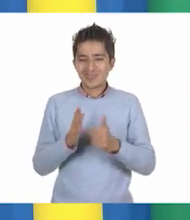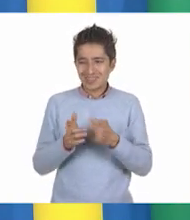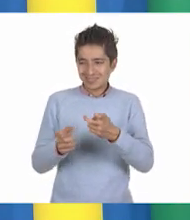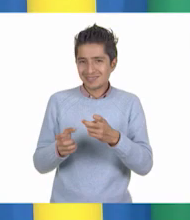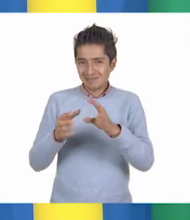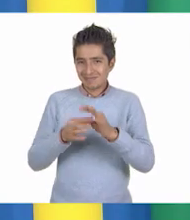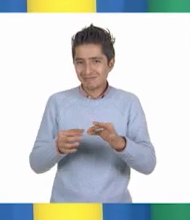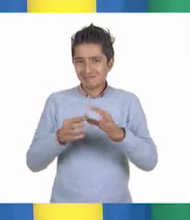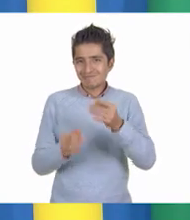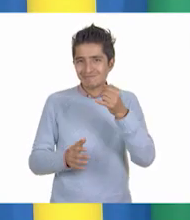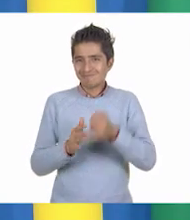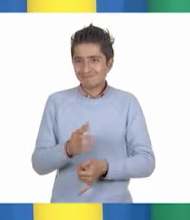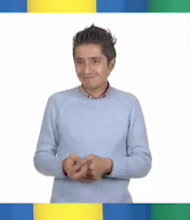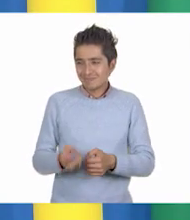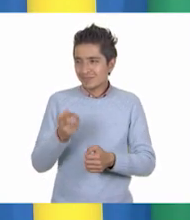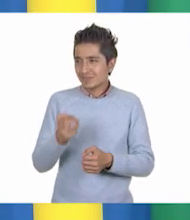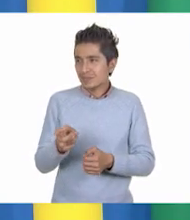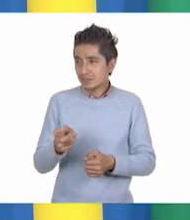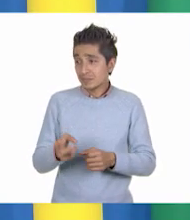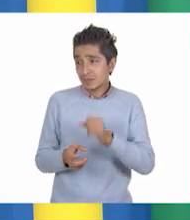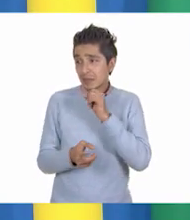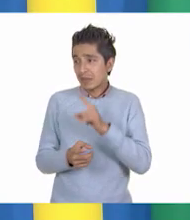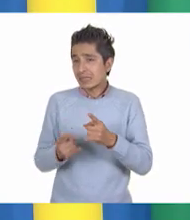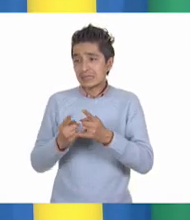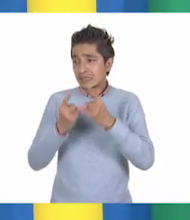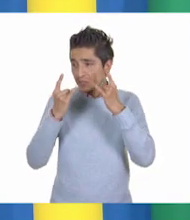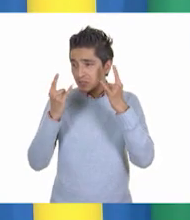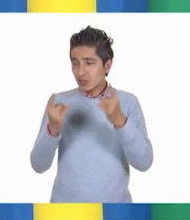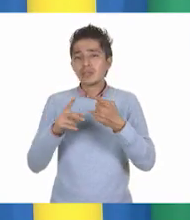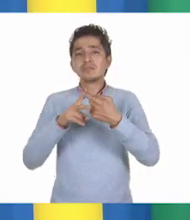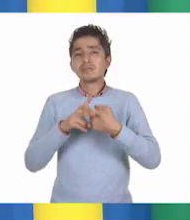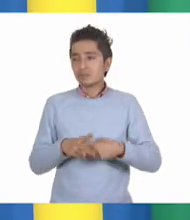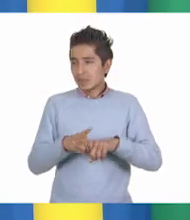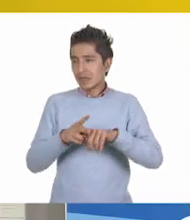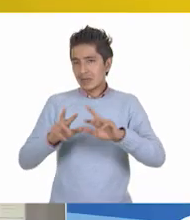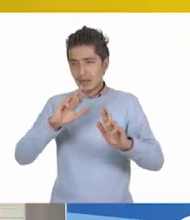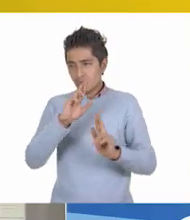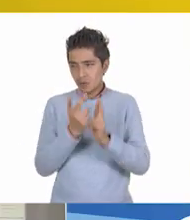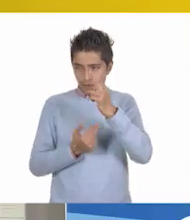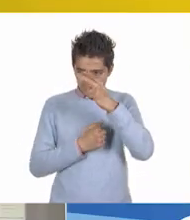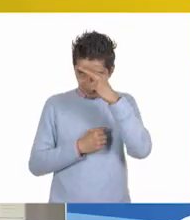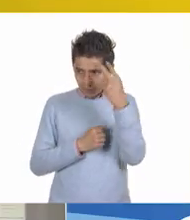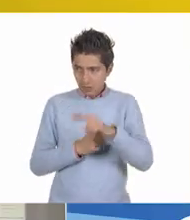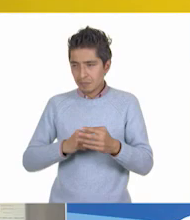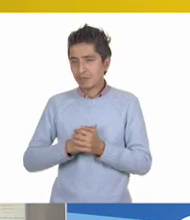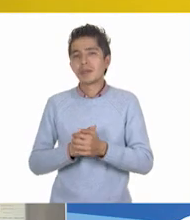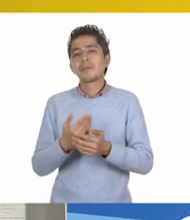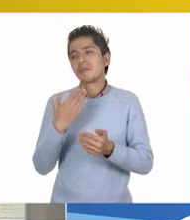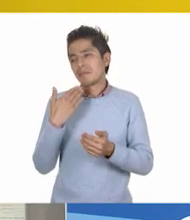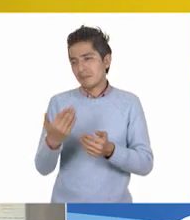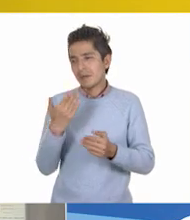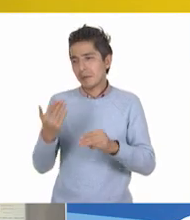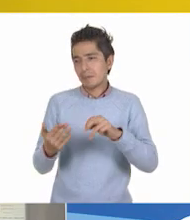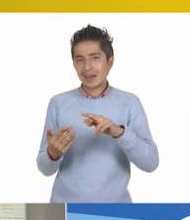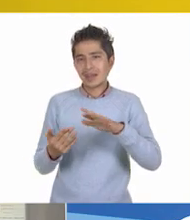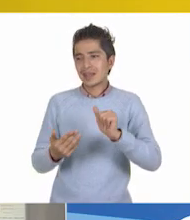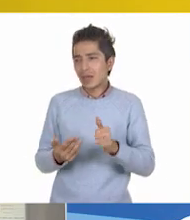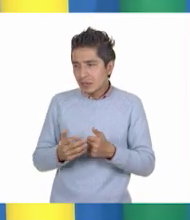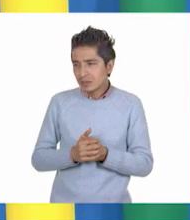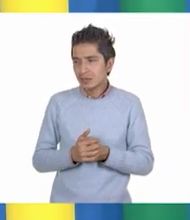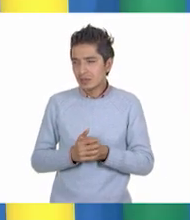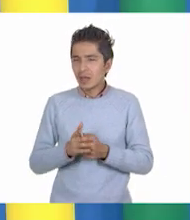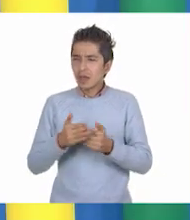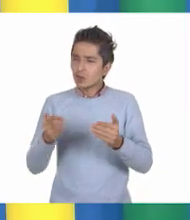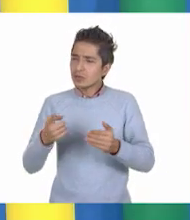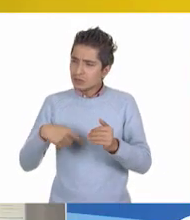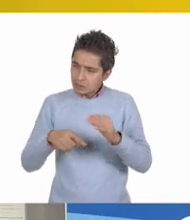descritas en este fragmento, y el momento histórico pues es el inicio de la Revolución Mexicana. Muy bien, María, pero reflexionemos un